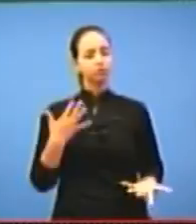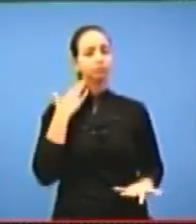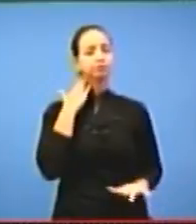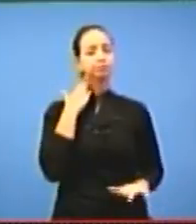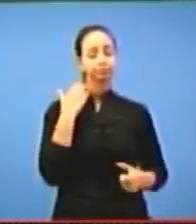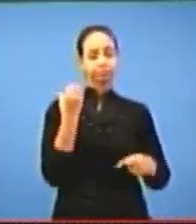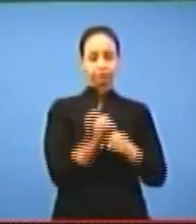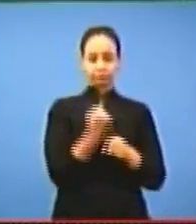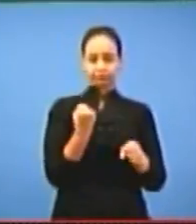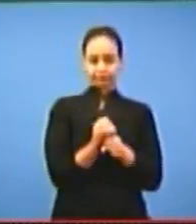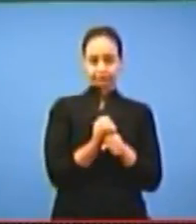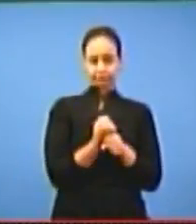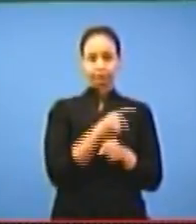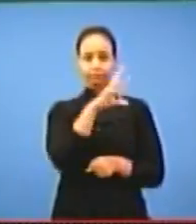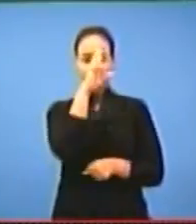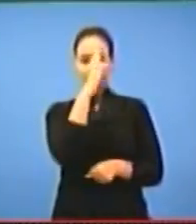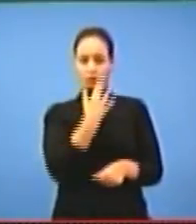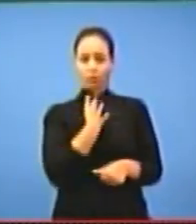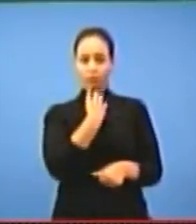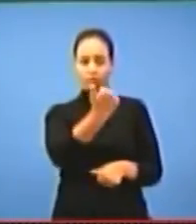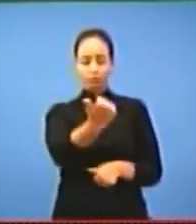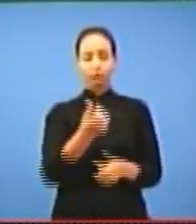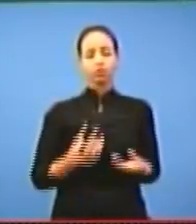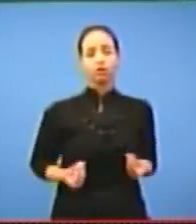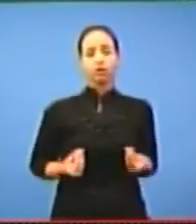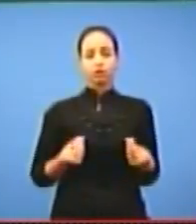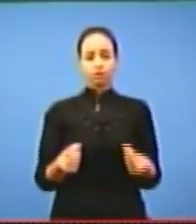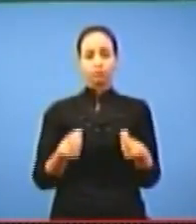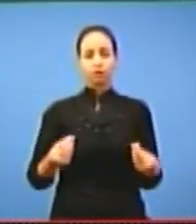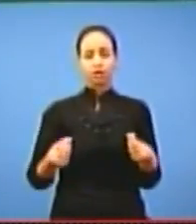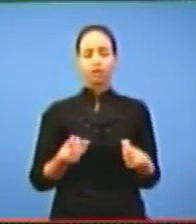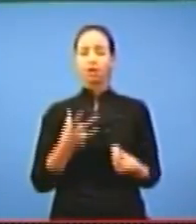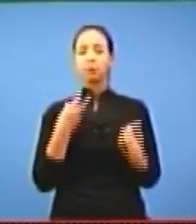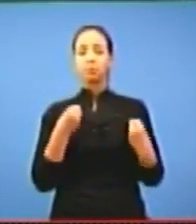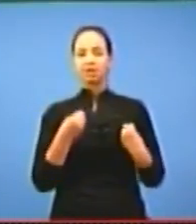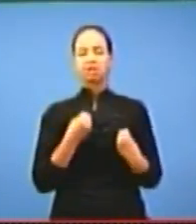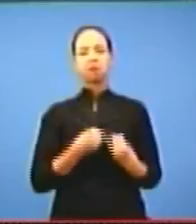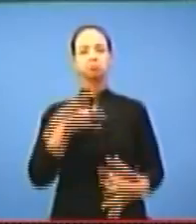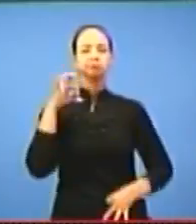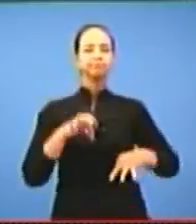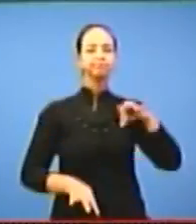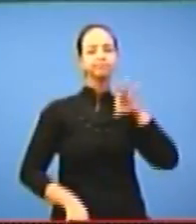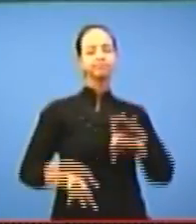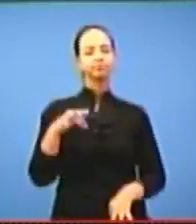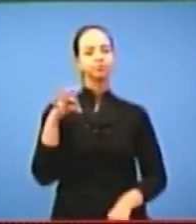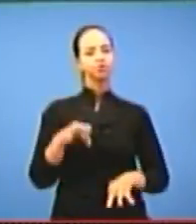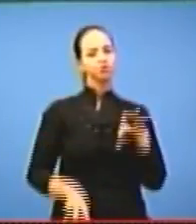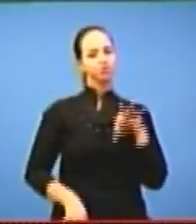Mis hermanos, esta obra que el Señor nos llamó está revestida de una coraza.